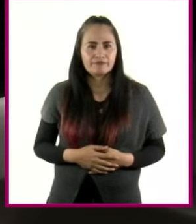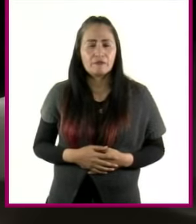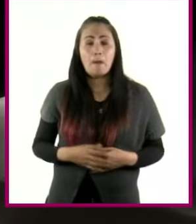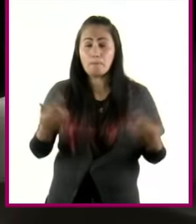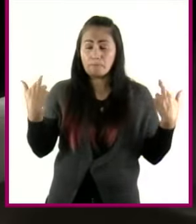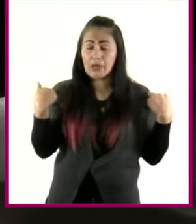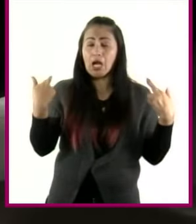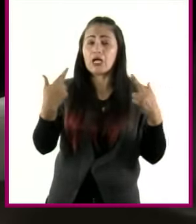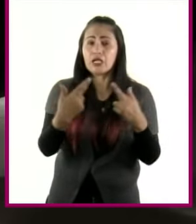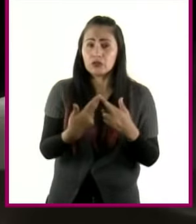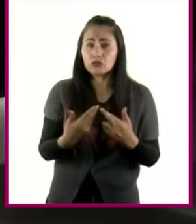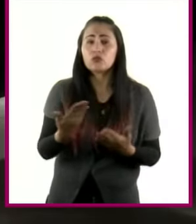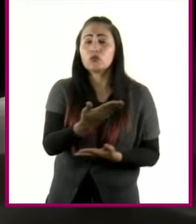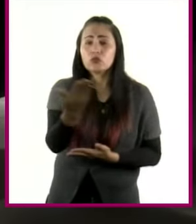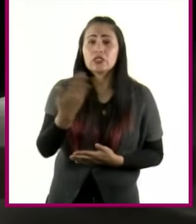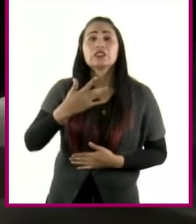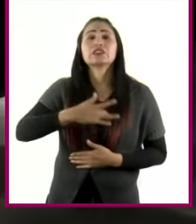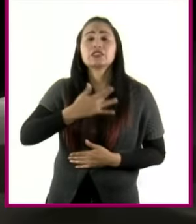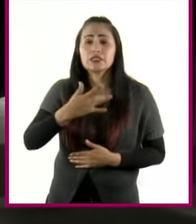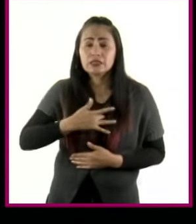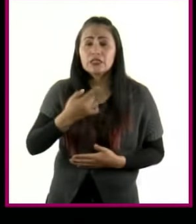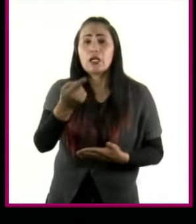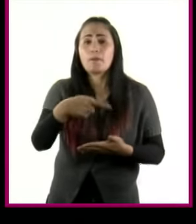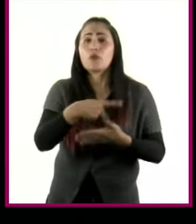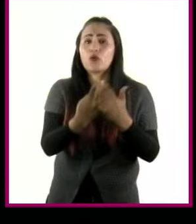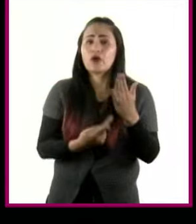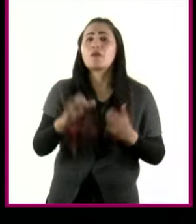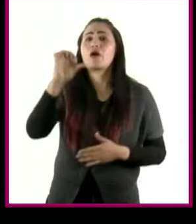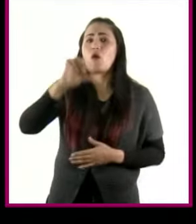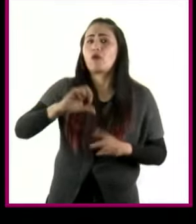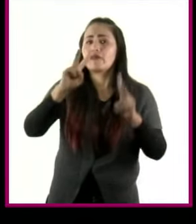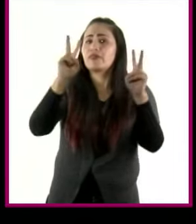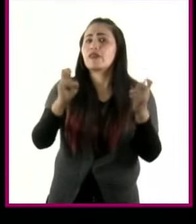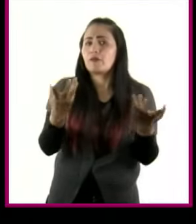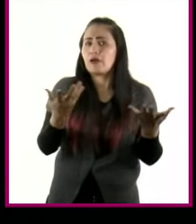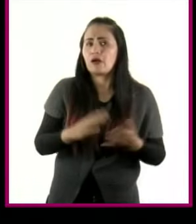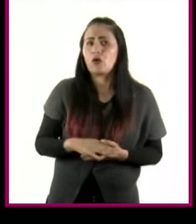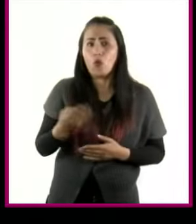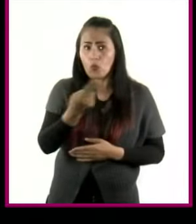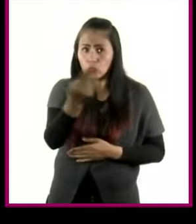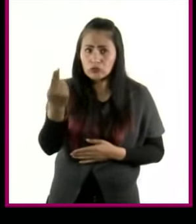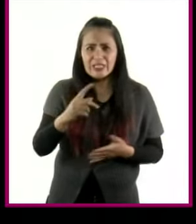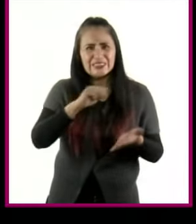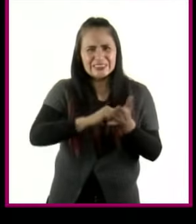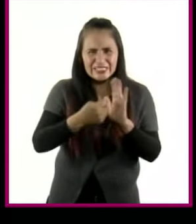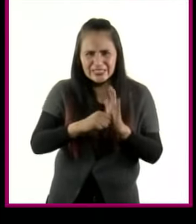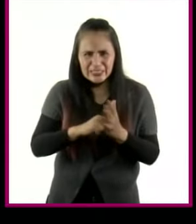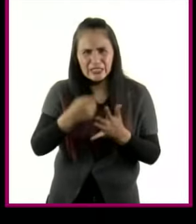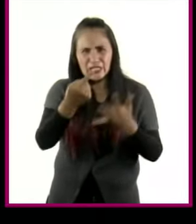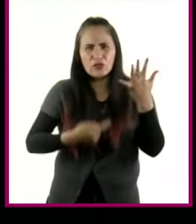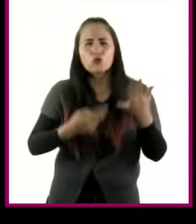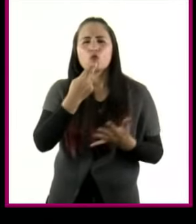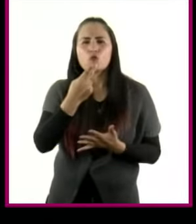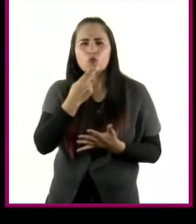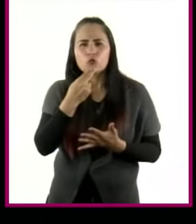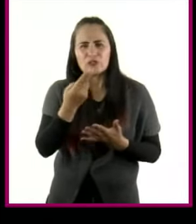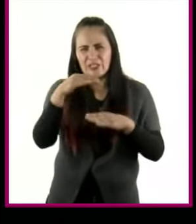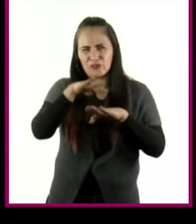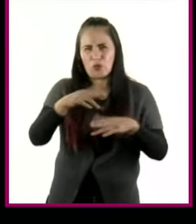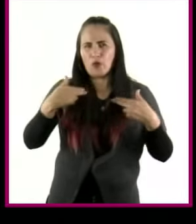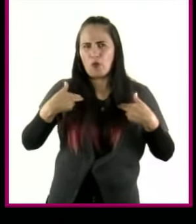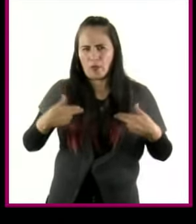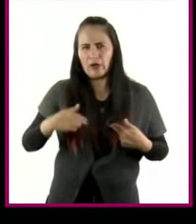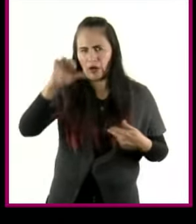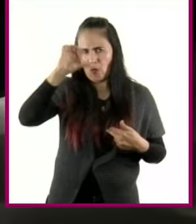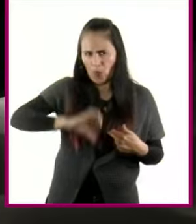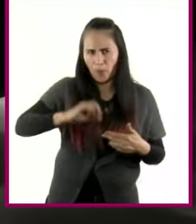Docentes, ¿qué les pareció este programa? ¿Han podido identificar qué técnicas y aplicaciones humanísticas se han usado en el programa